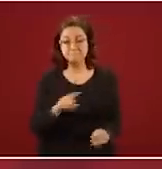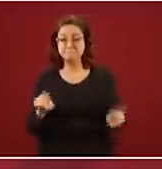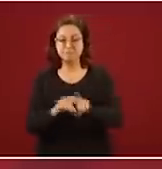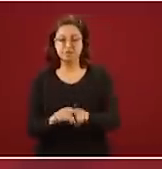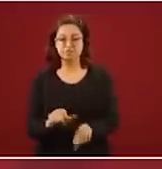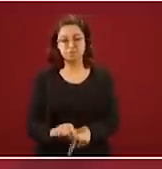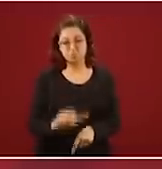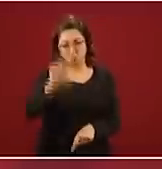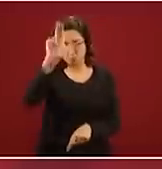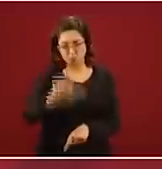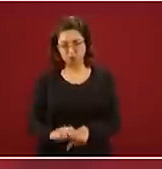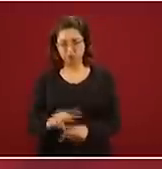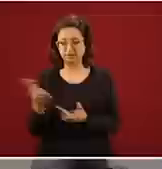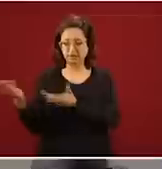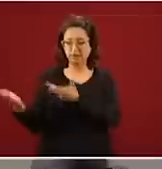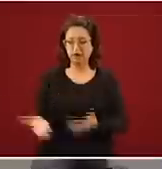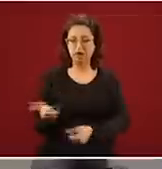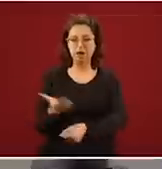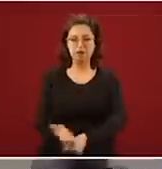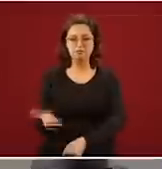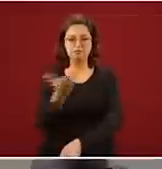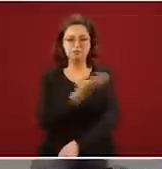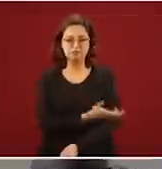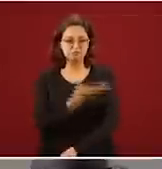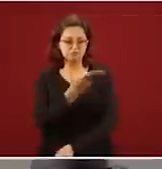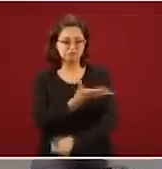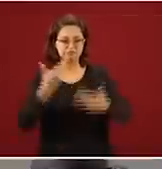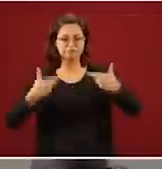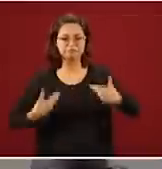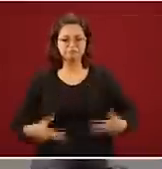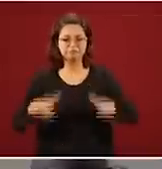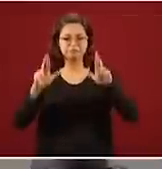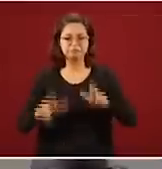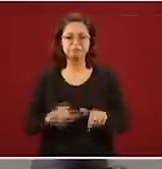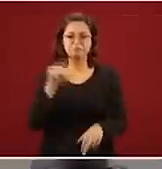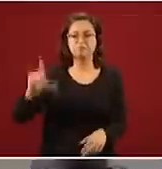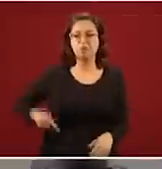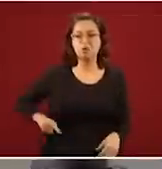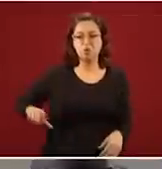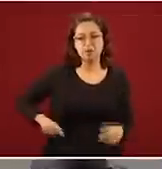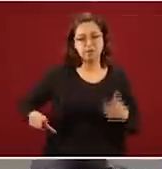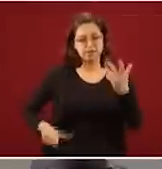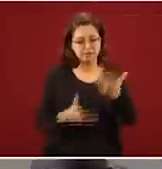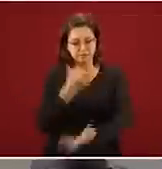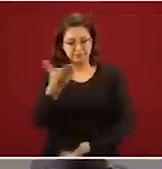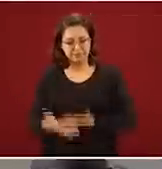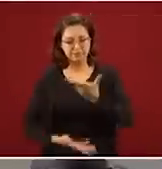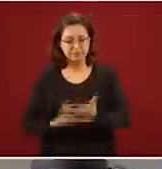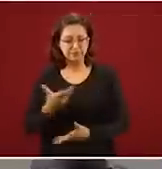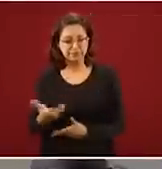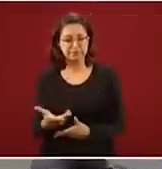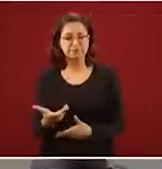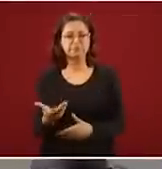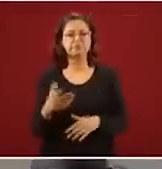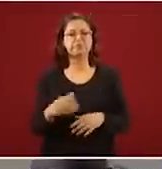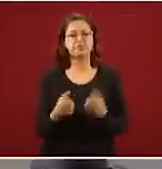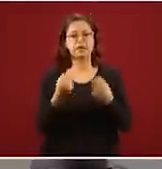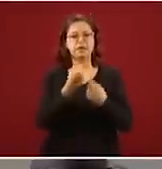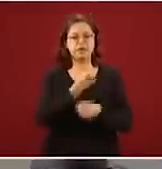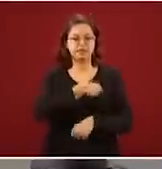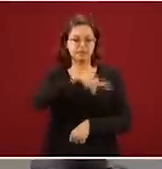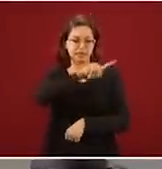van a estar con nosotros los servidores públicos del sector